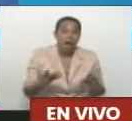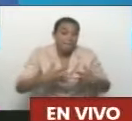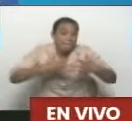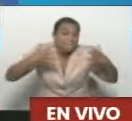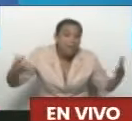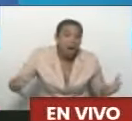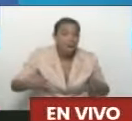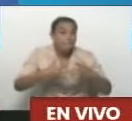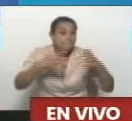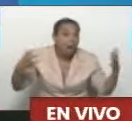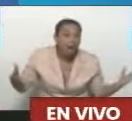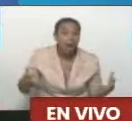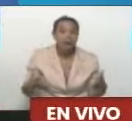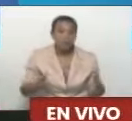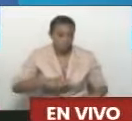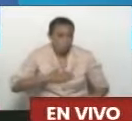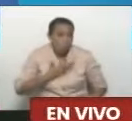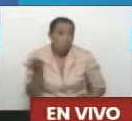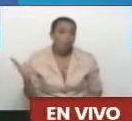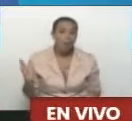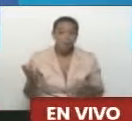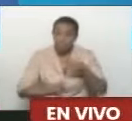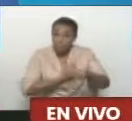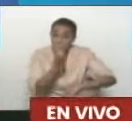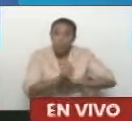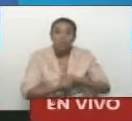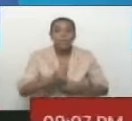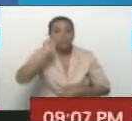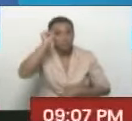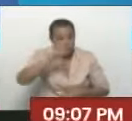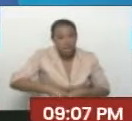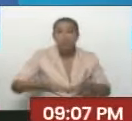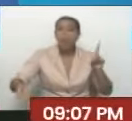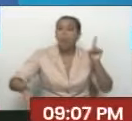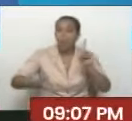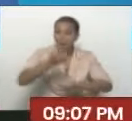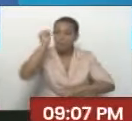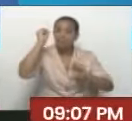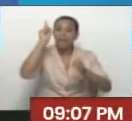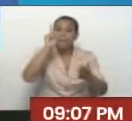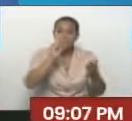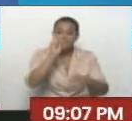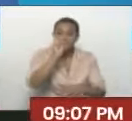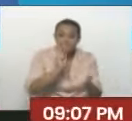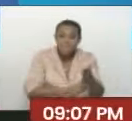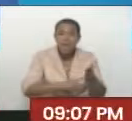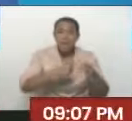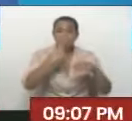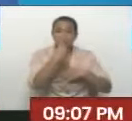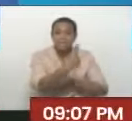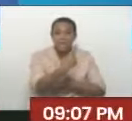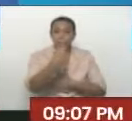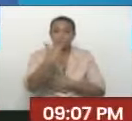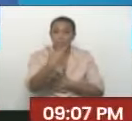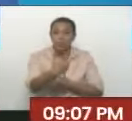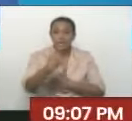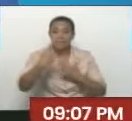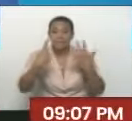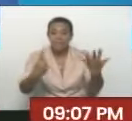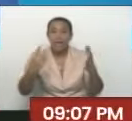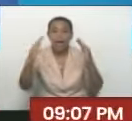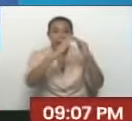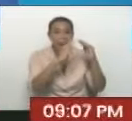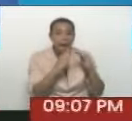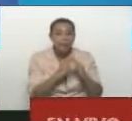grande, y estamos en posibilidad de hacerlo, y lo vamos a hacer, 1.136 casas activas de